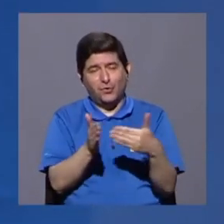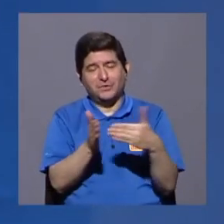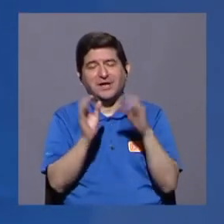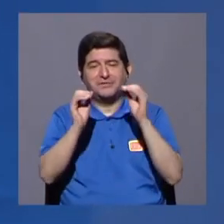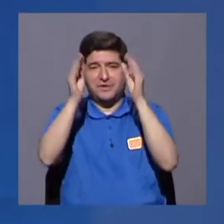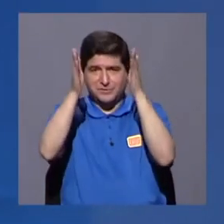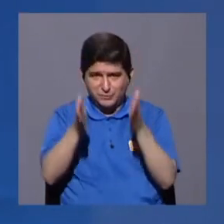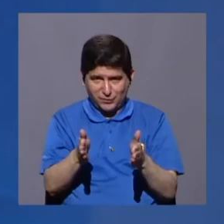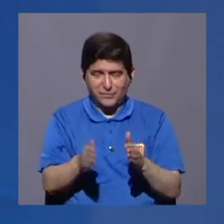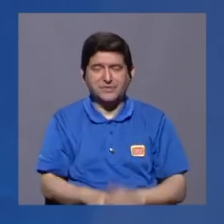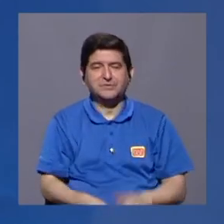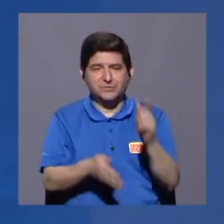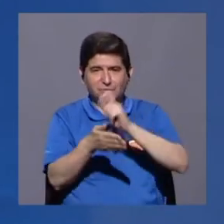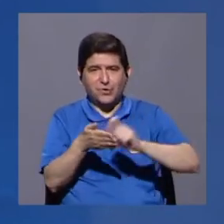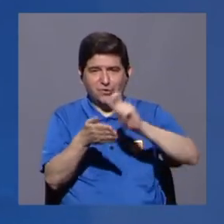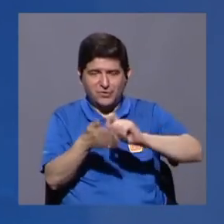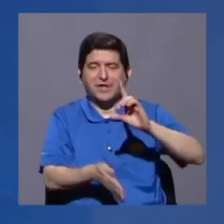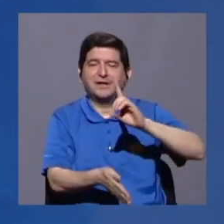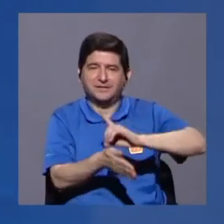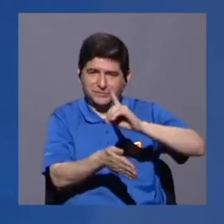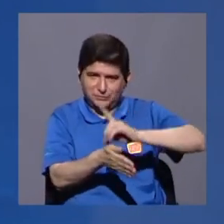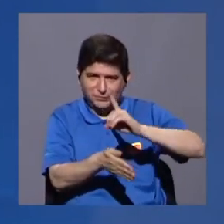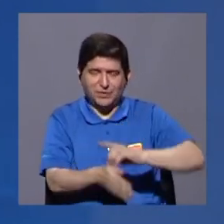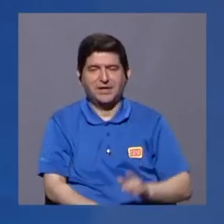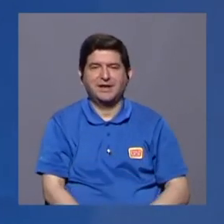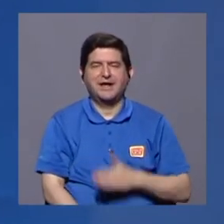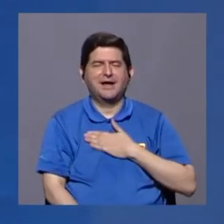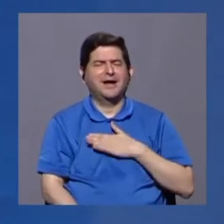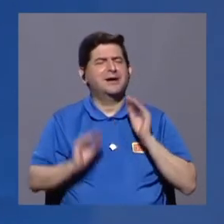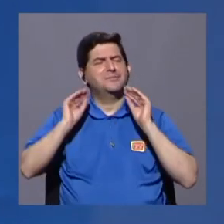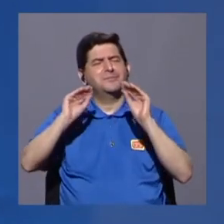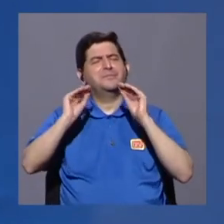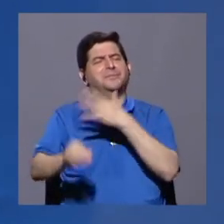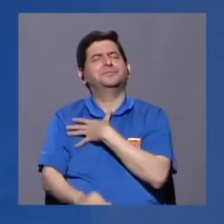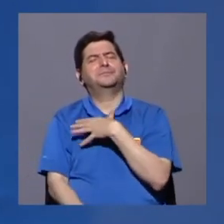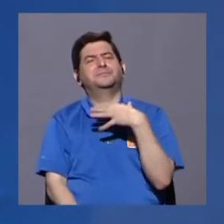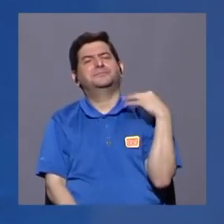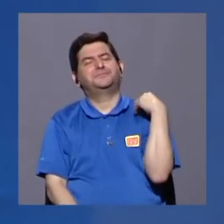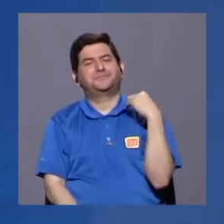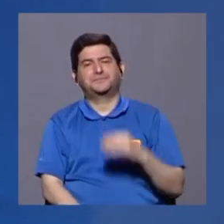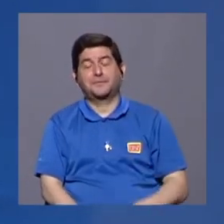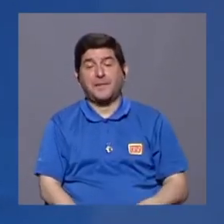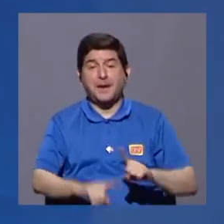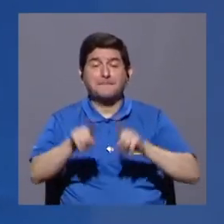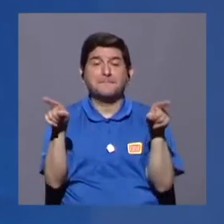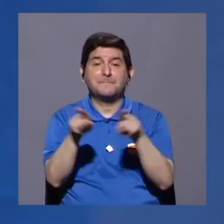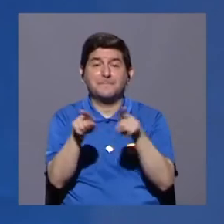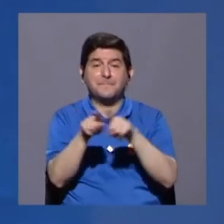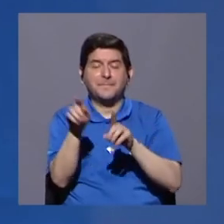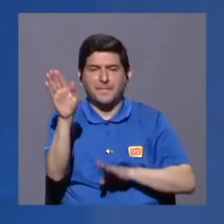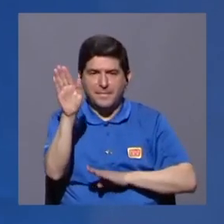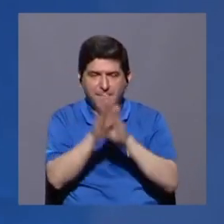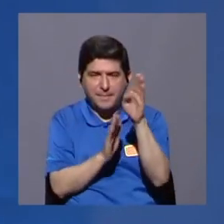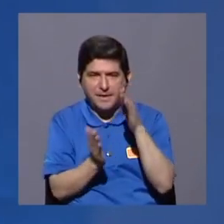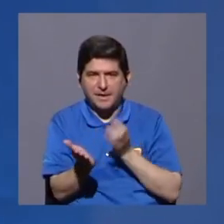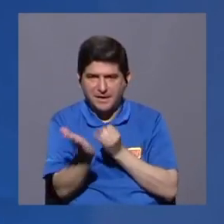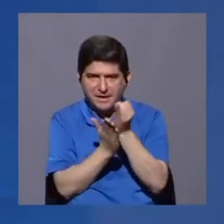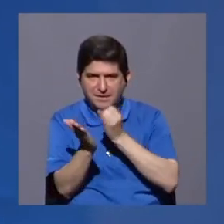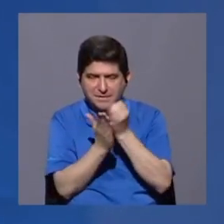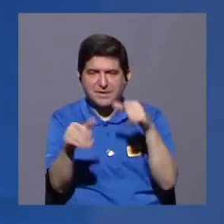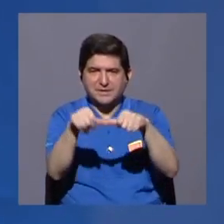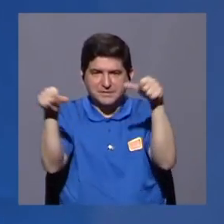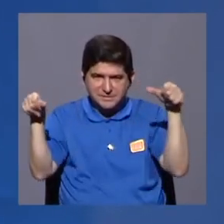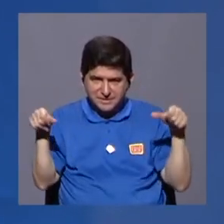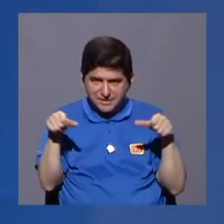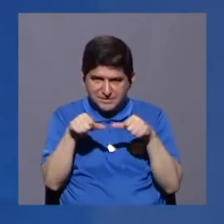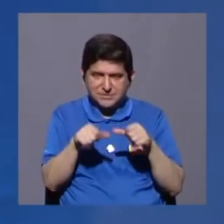profesora de la escuela de medicina a mí la docencia me gusta muchísimo pero también desarrollar investigación en las áreas en las que